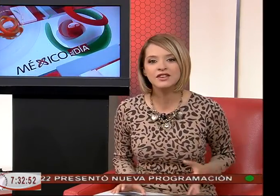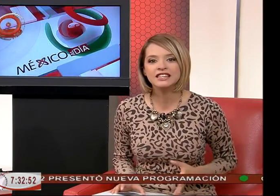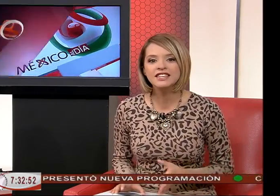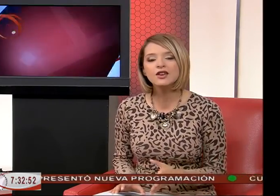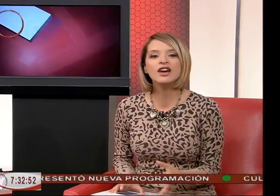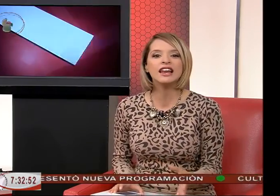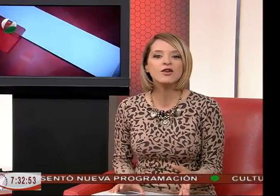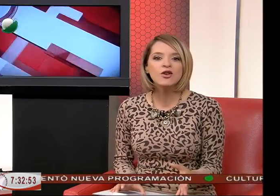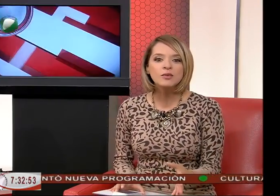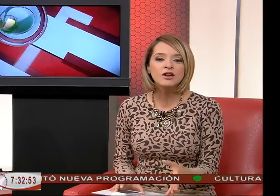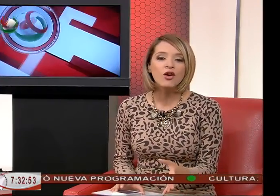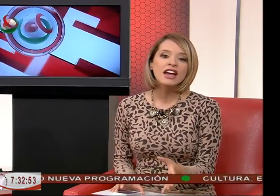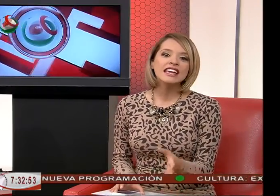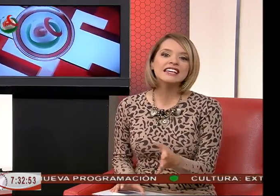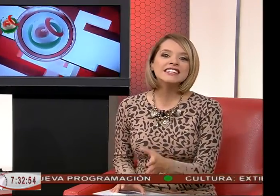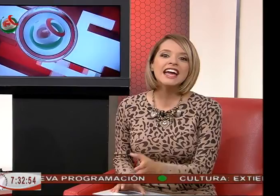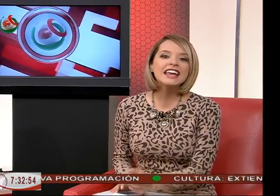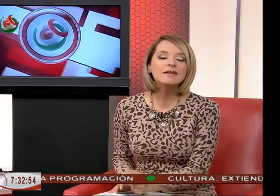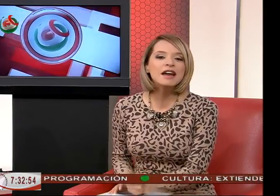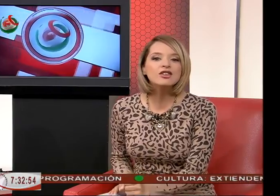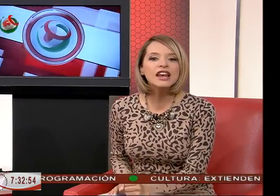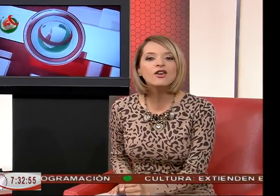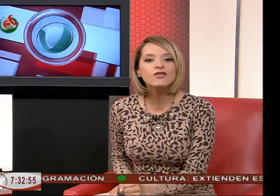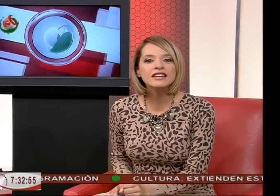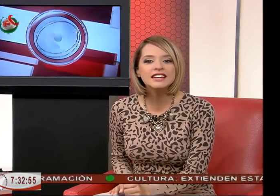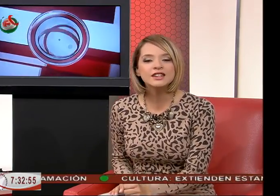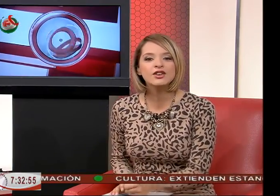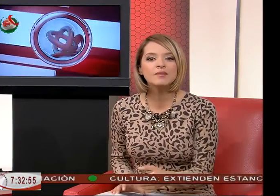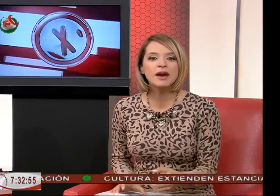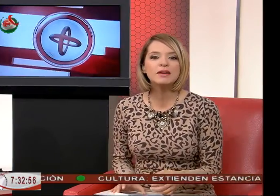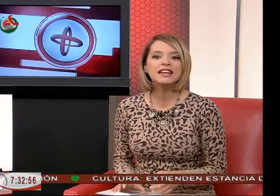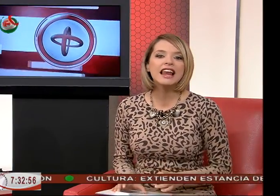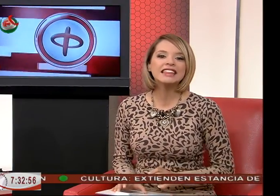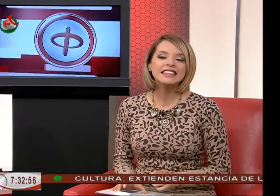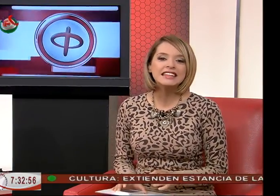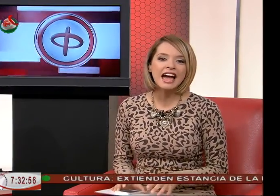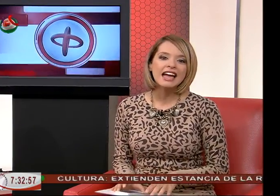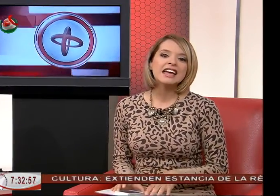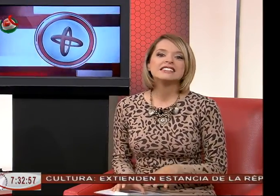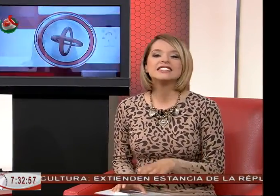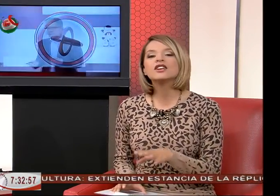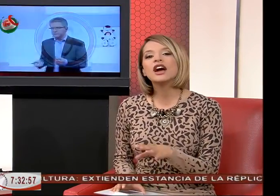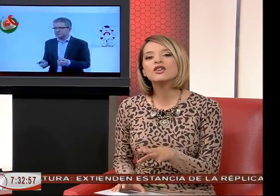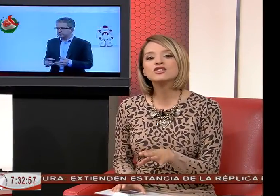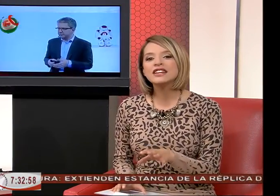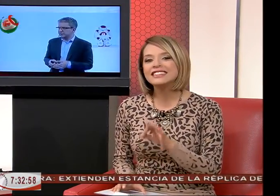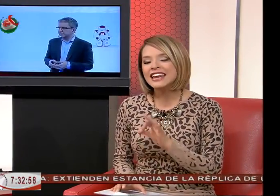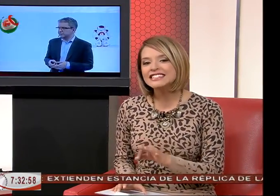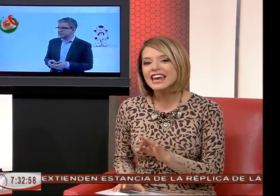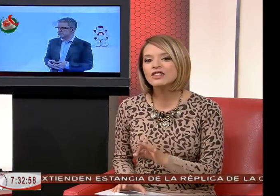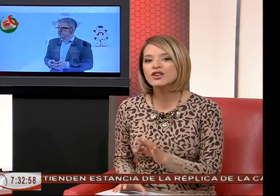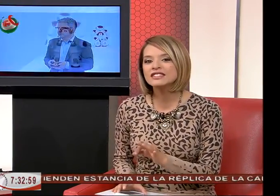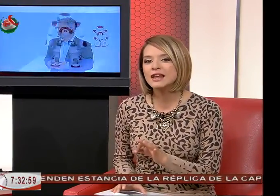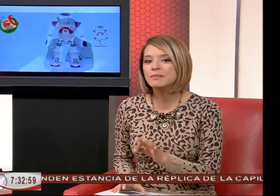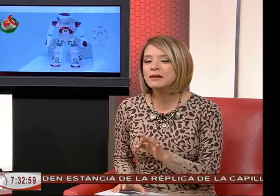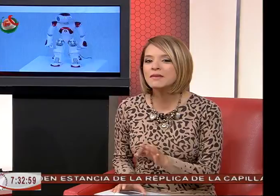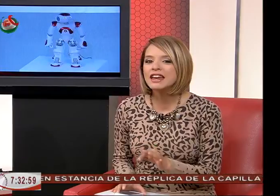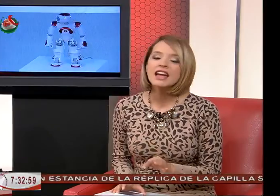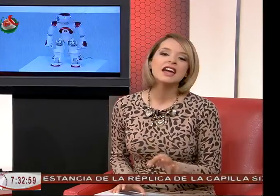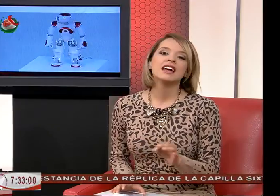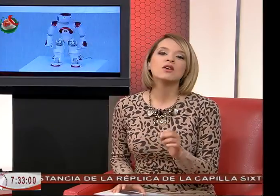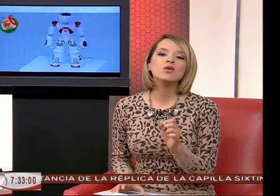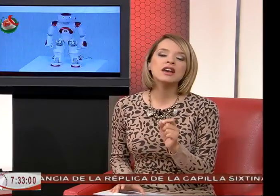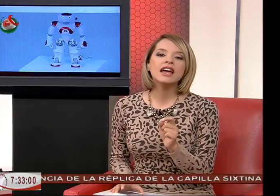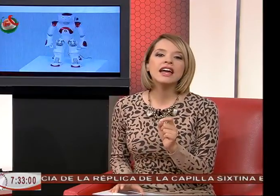que es el financiero, el económico. Y es que en el marco de la Conferencia Regional para América Latina se dieron a conocer 3 ganadores del